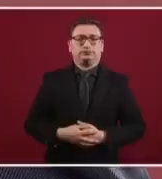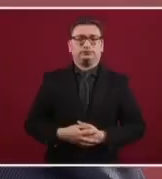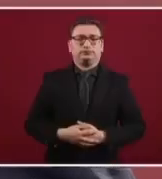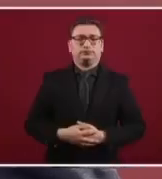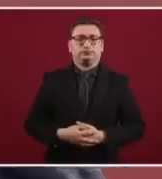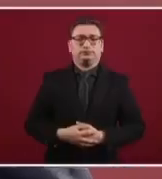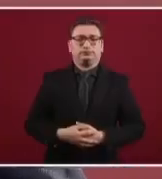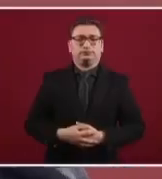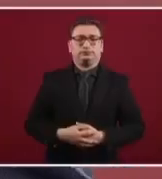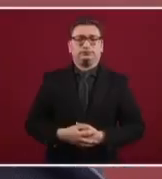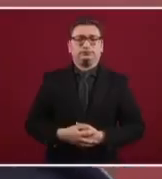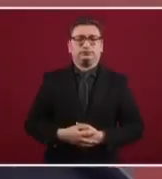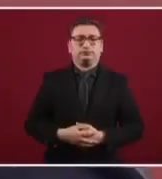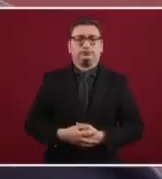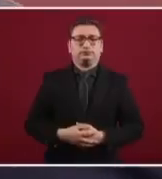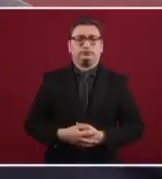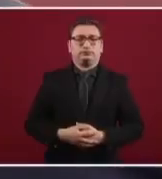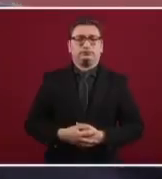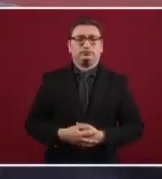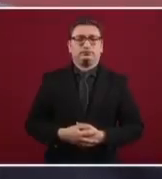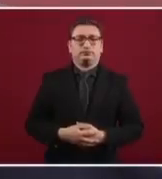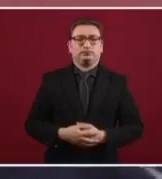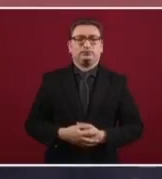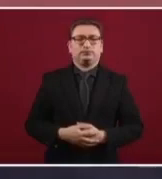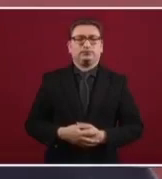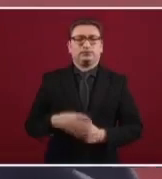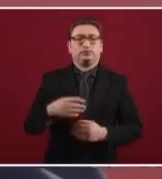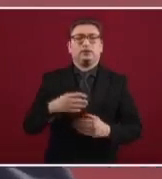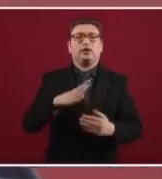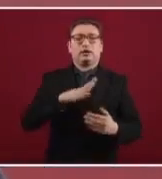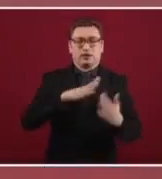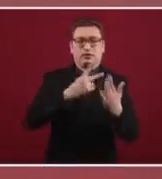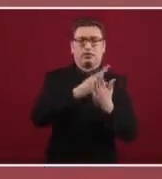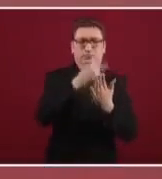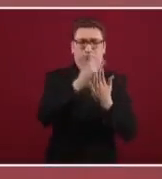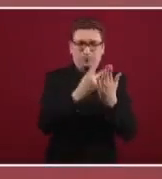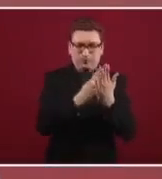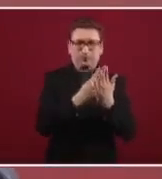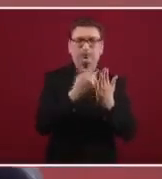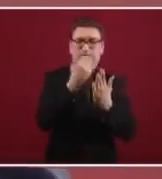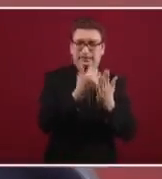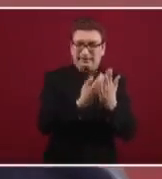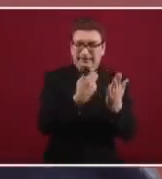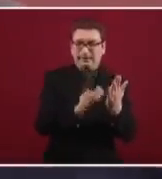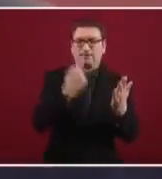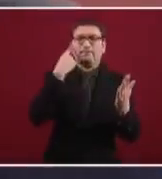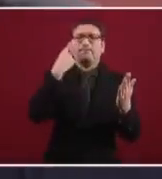para llevar a cabo acciones de infraestructura, vivienda,